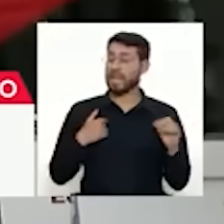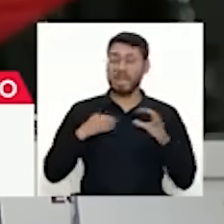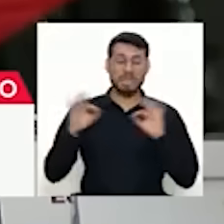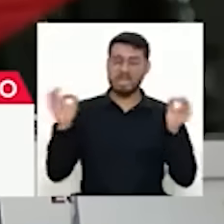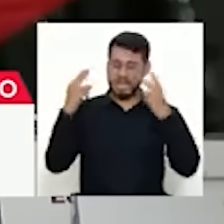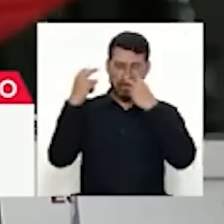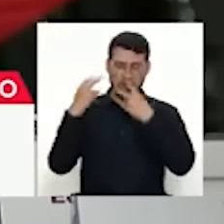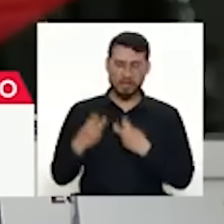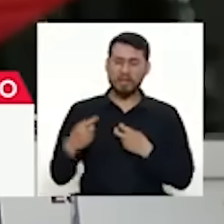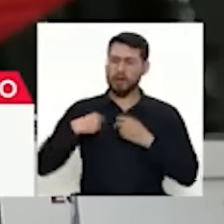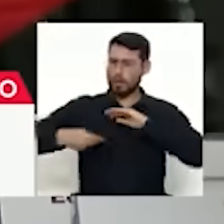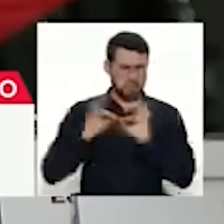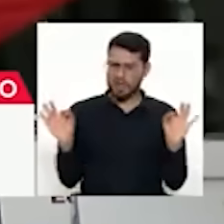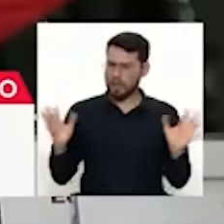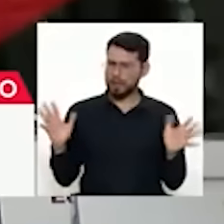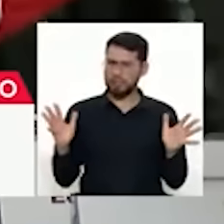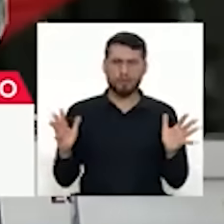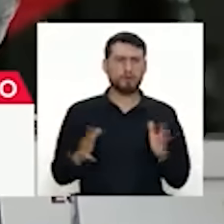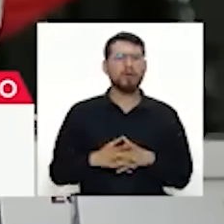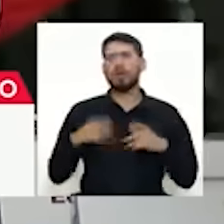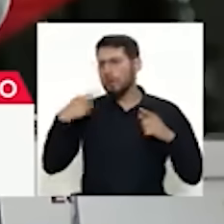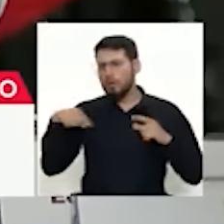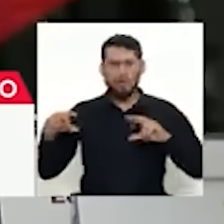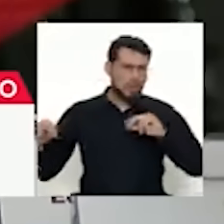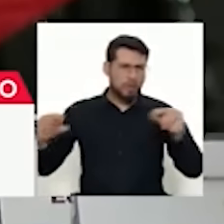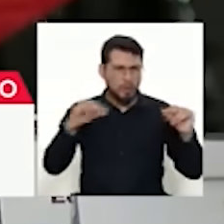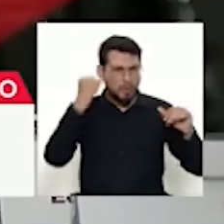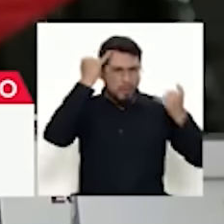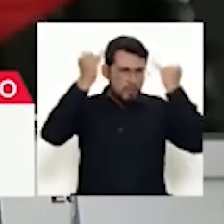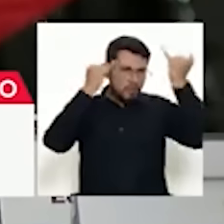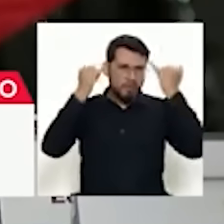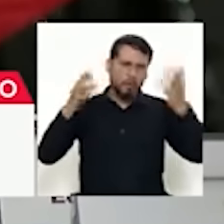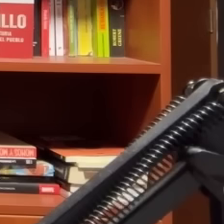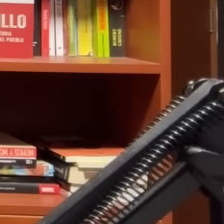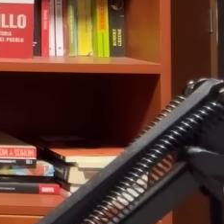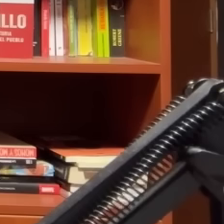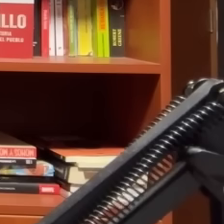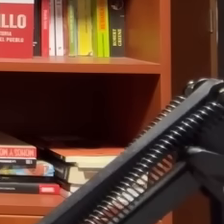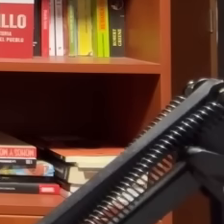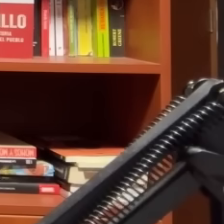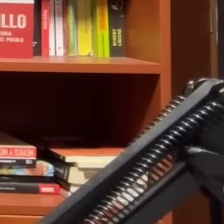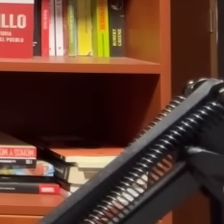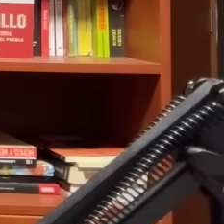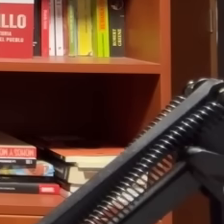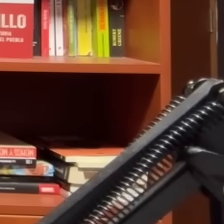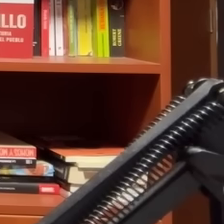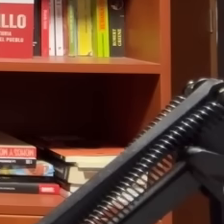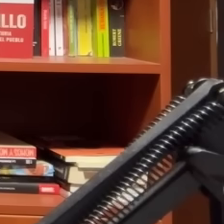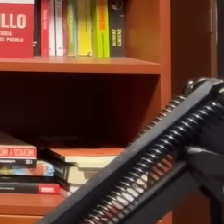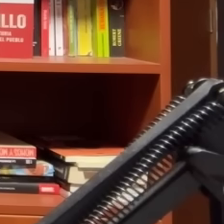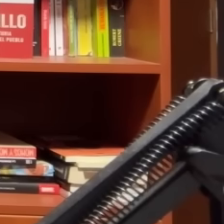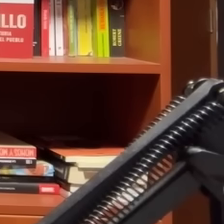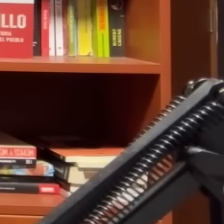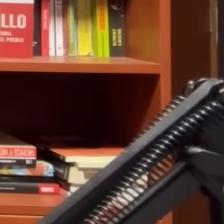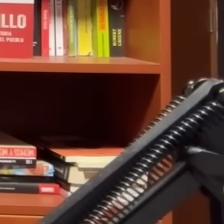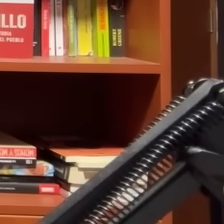investigación por actos de corrupción sino por aquellas cosas que han inventado y lo han puesto en la prensa como acabamos de escuchar boluarte ha mentido varias